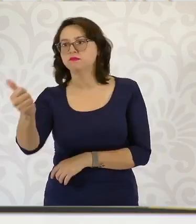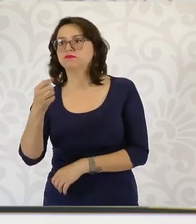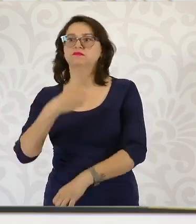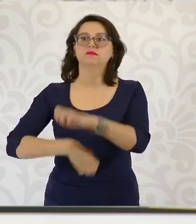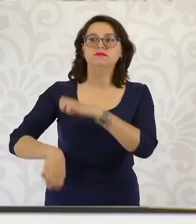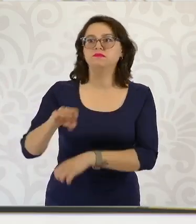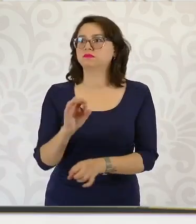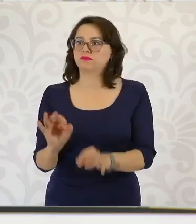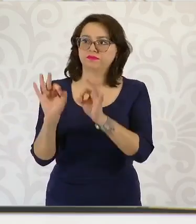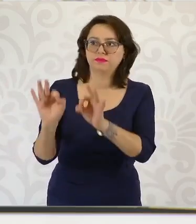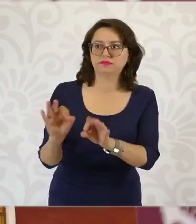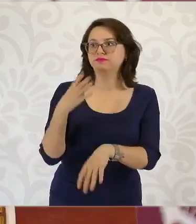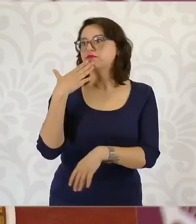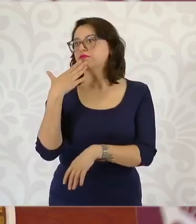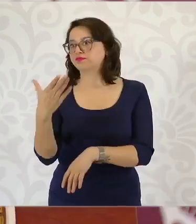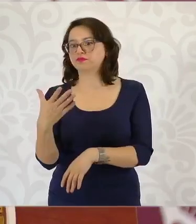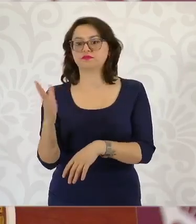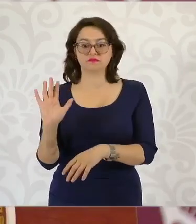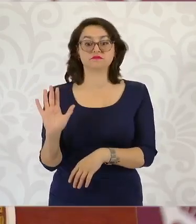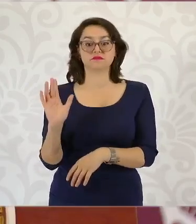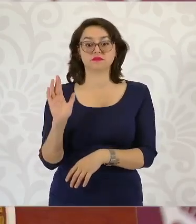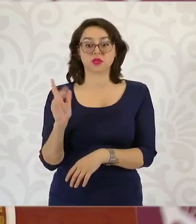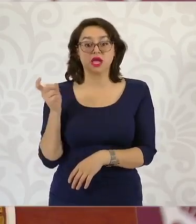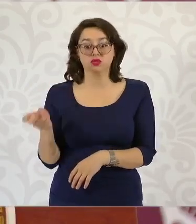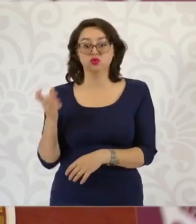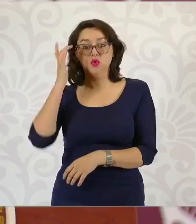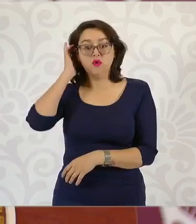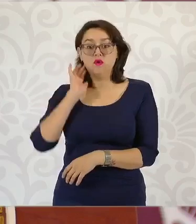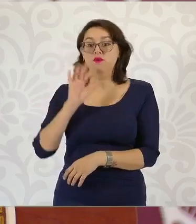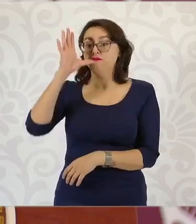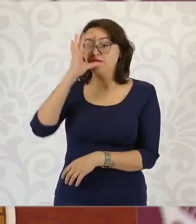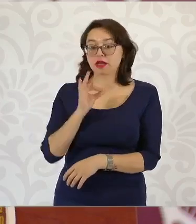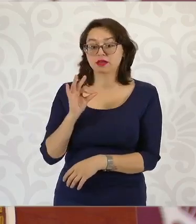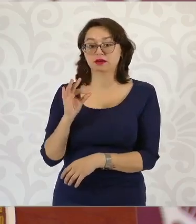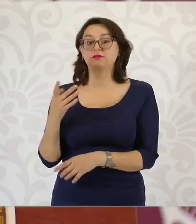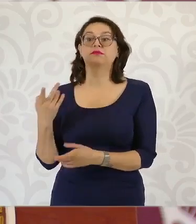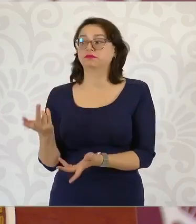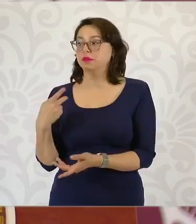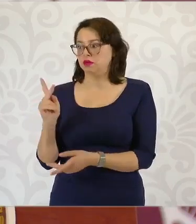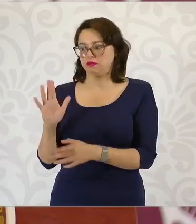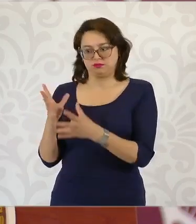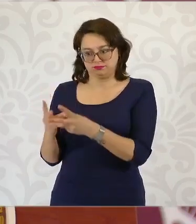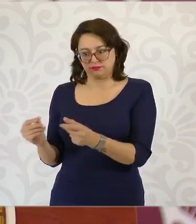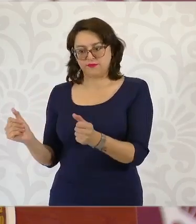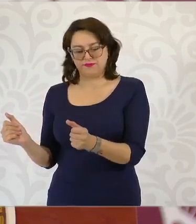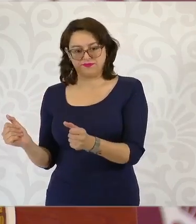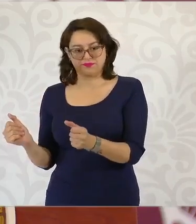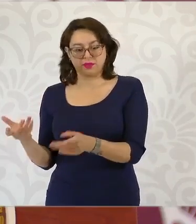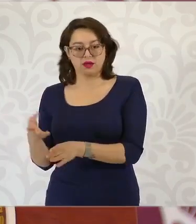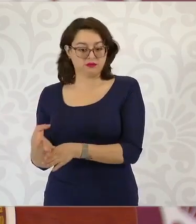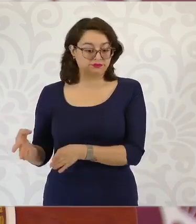solventando pues esa posible falta que se hubiera cometido. En el periodo del presidente López Obrador se